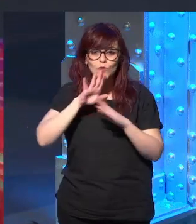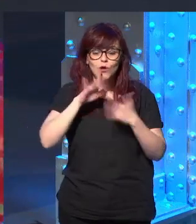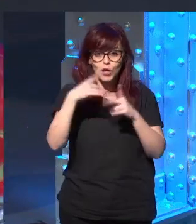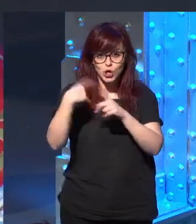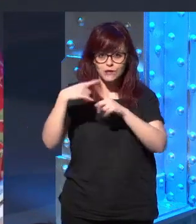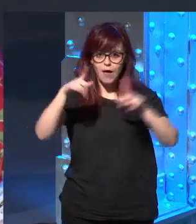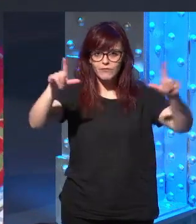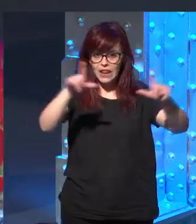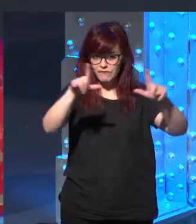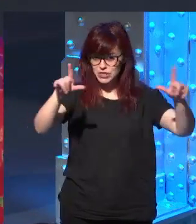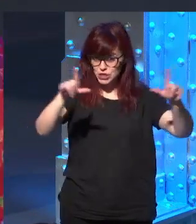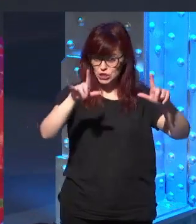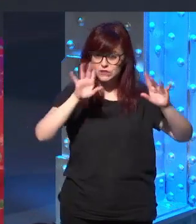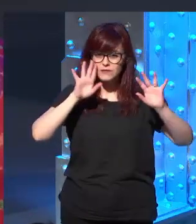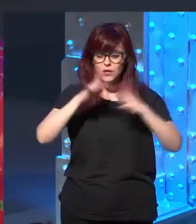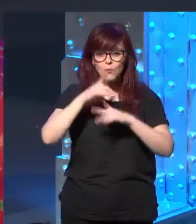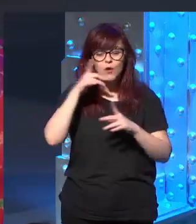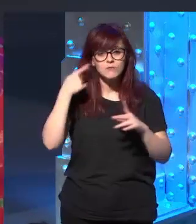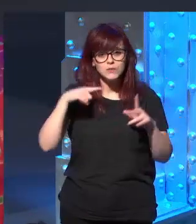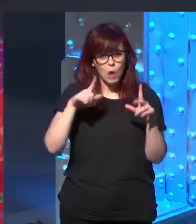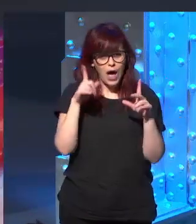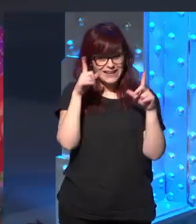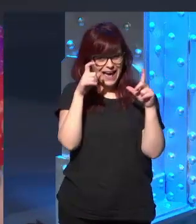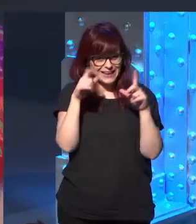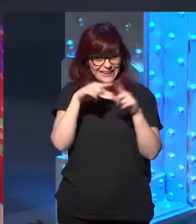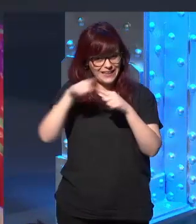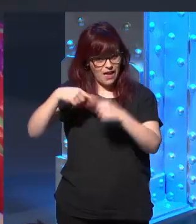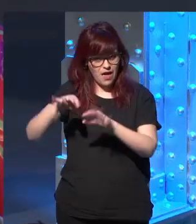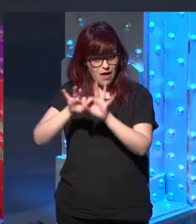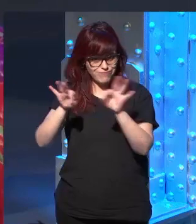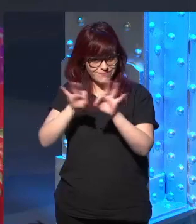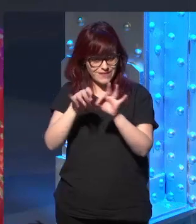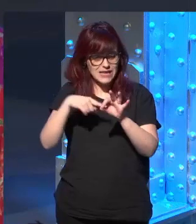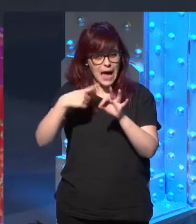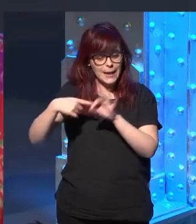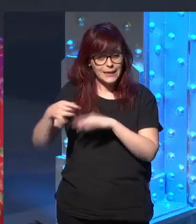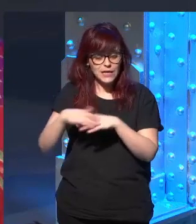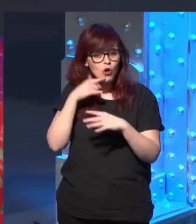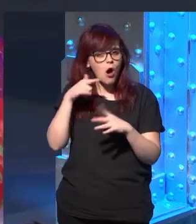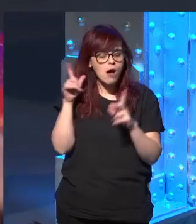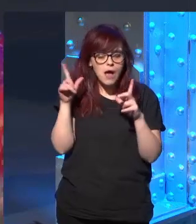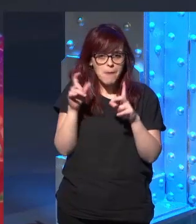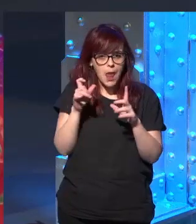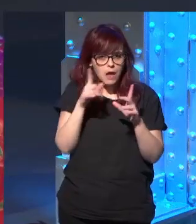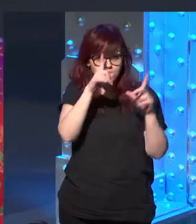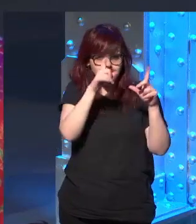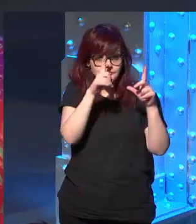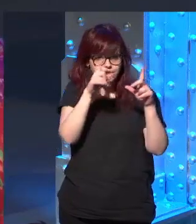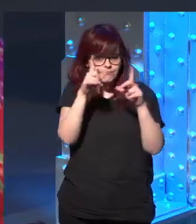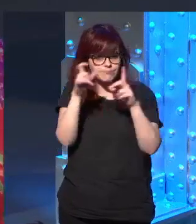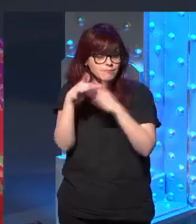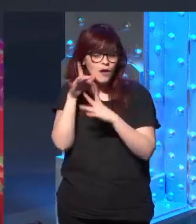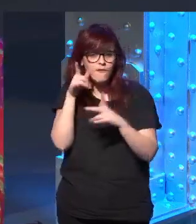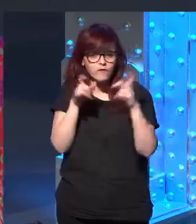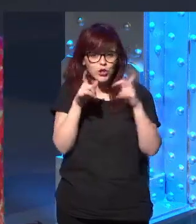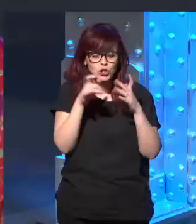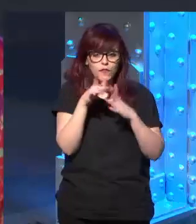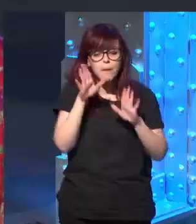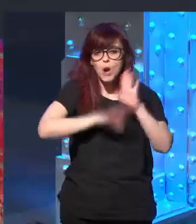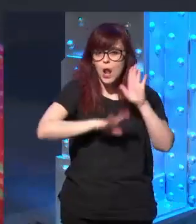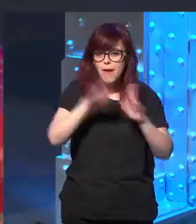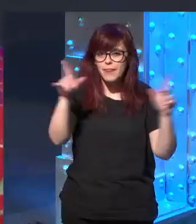televisión. Había carretes de fotos enteros en que yo, bueno, pues agarraba la cámara y me dedicaba a hacer fotos de programas